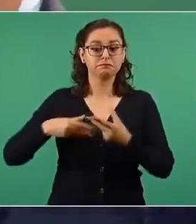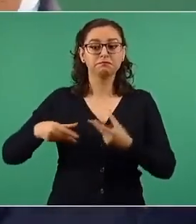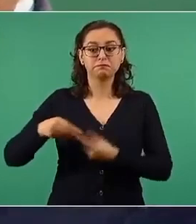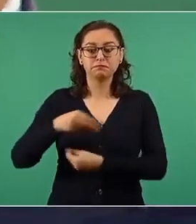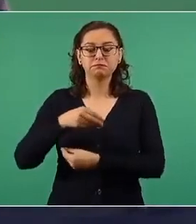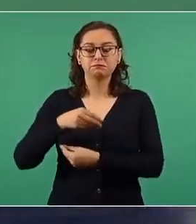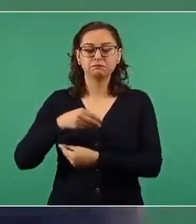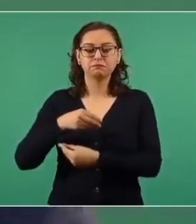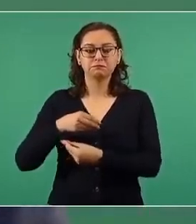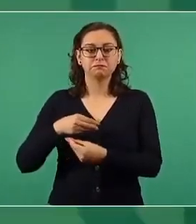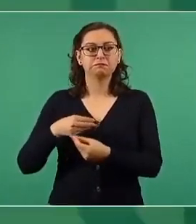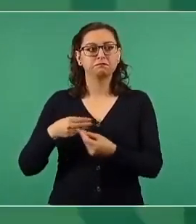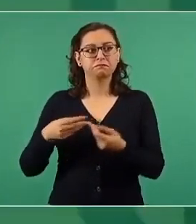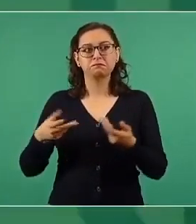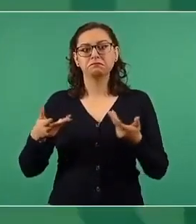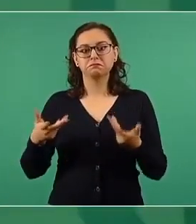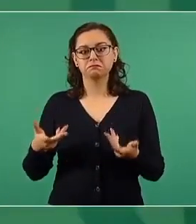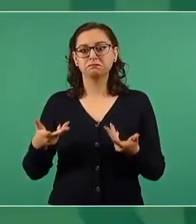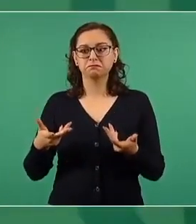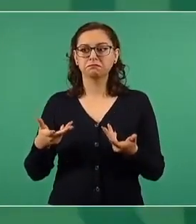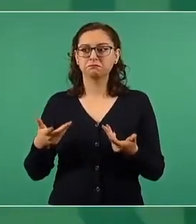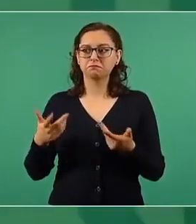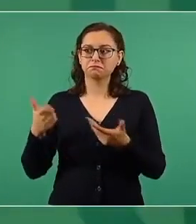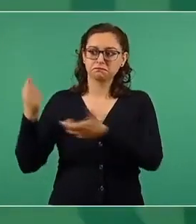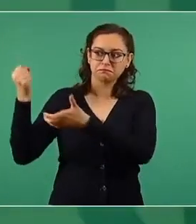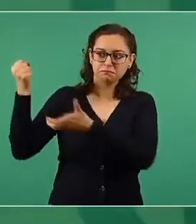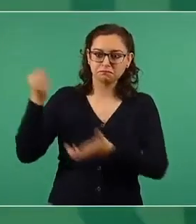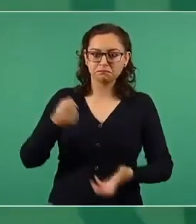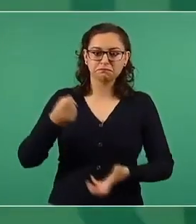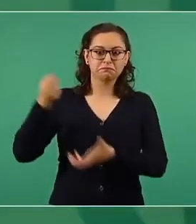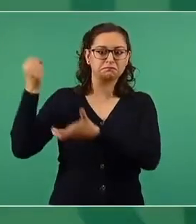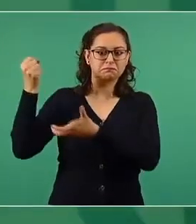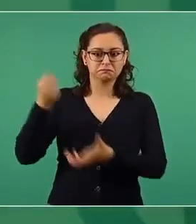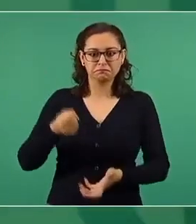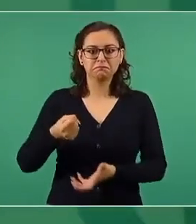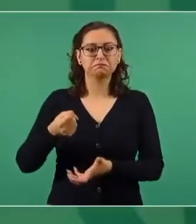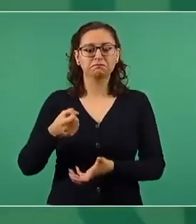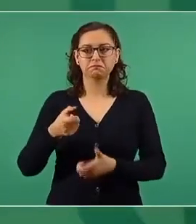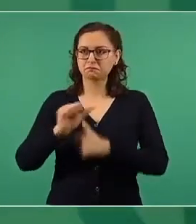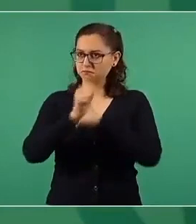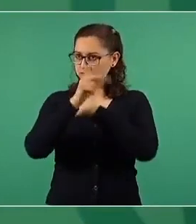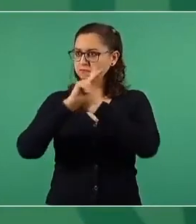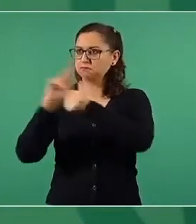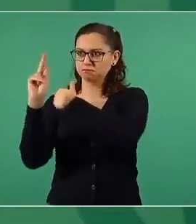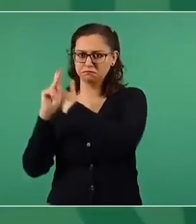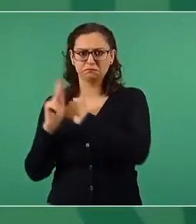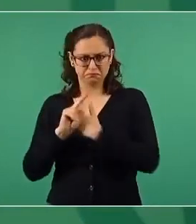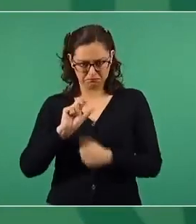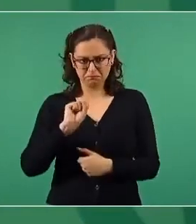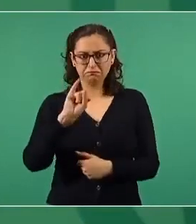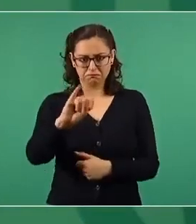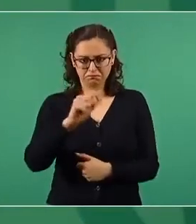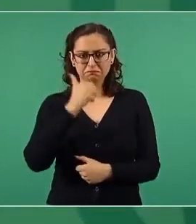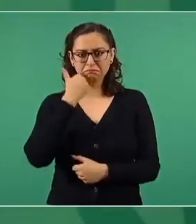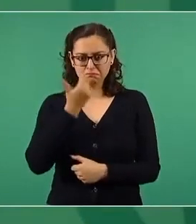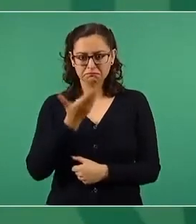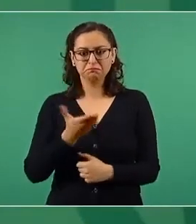países más atractivos del mundo para invertir.